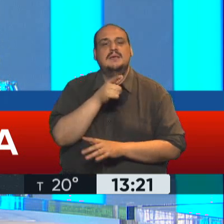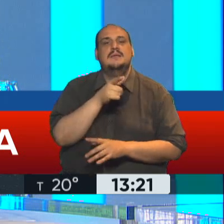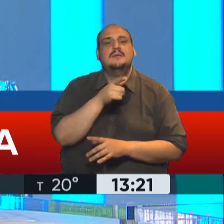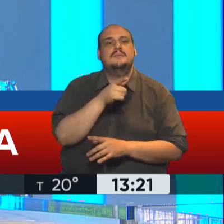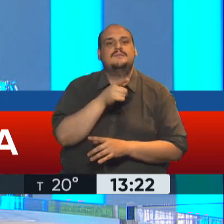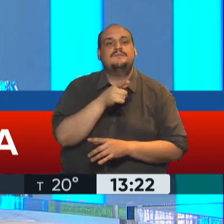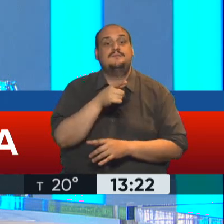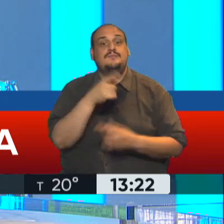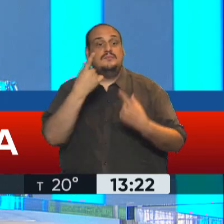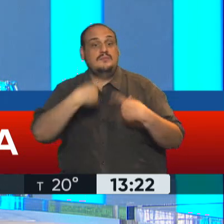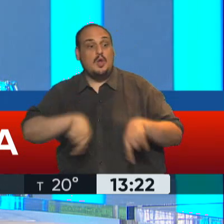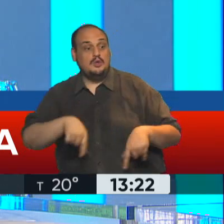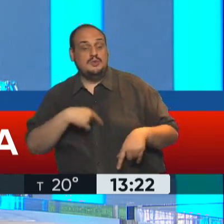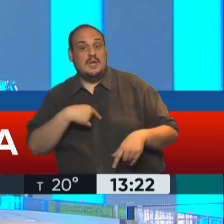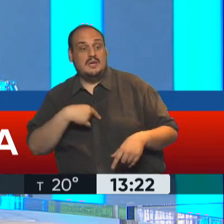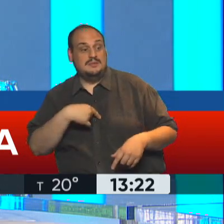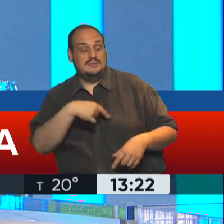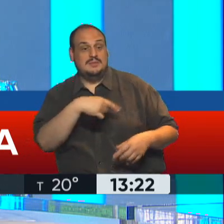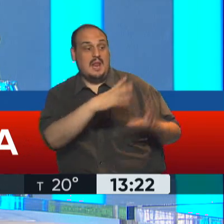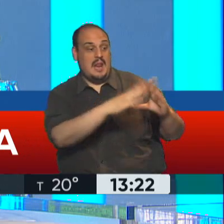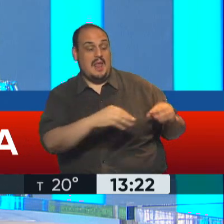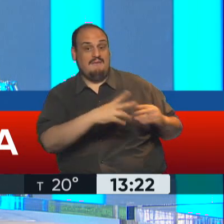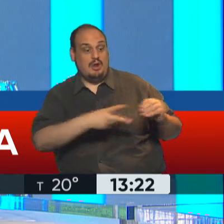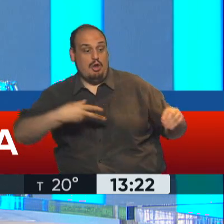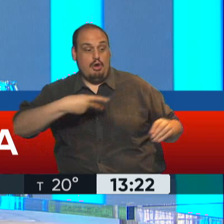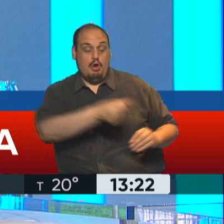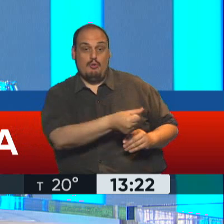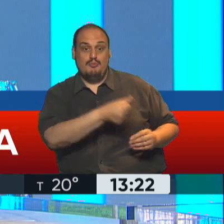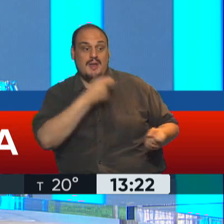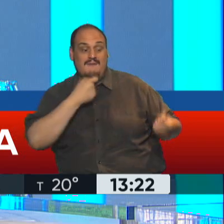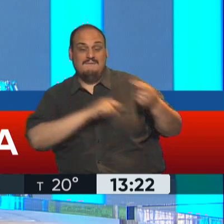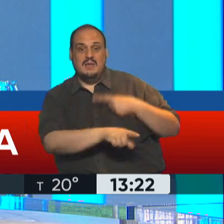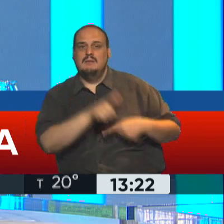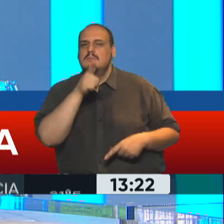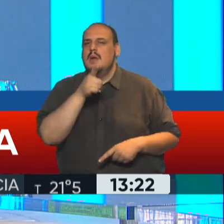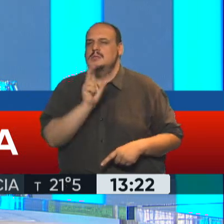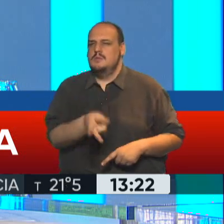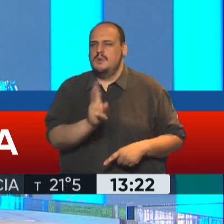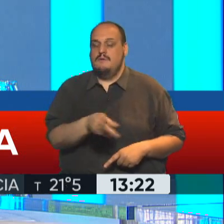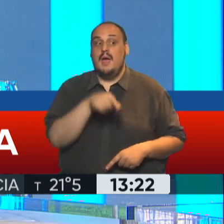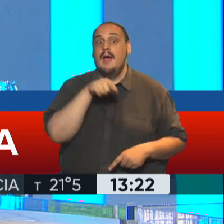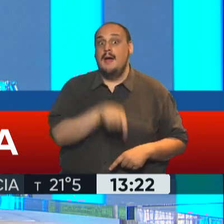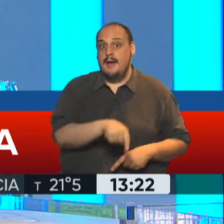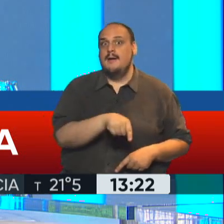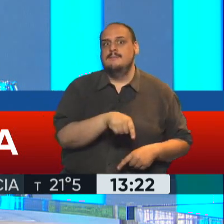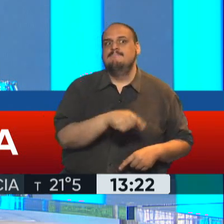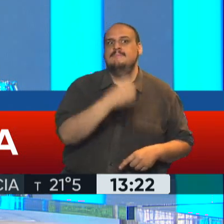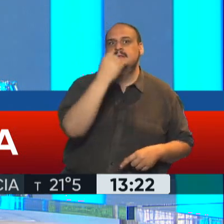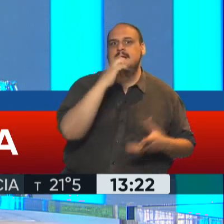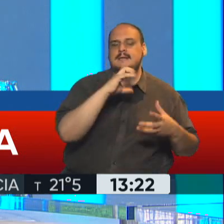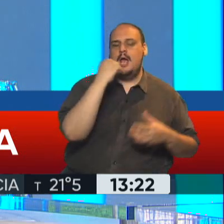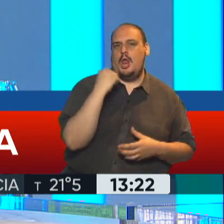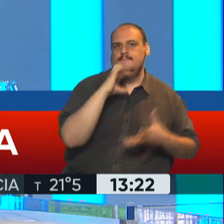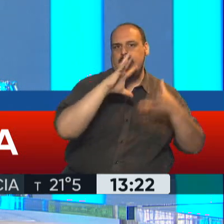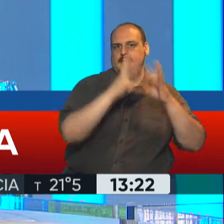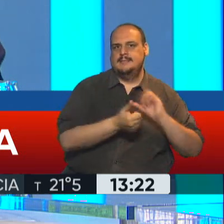exportar al Líbano y de comprar productos del Líbano. Y acá es donde puede generar todavía una profundización muy grave de la crisis económica